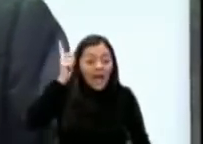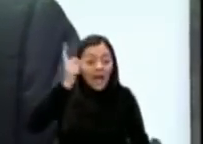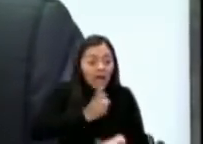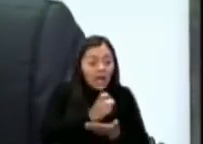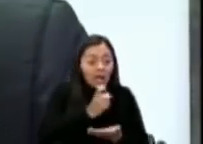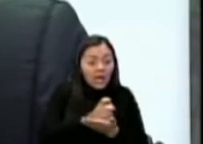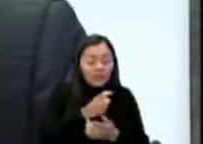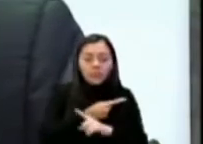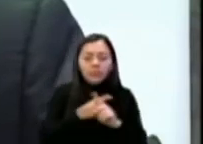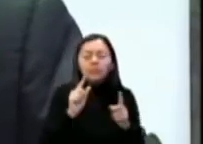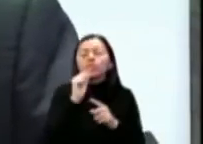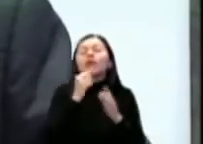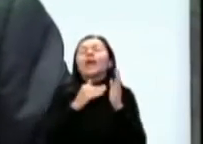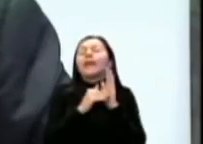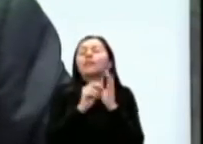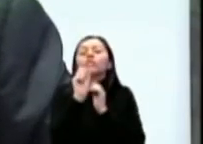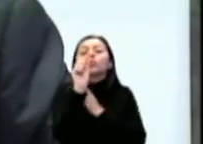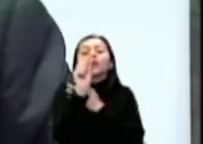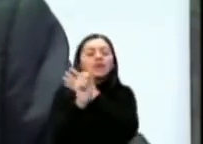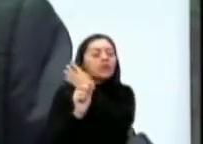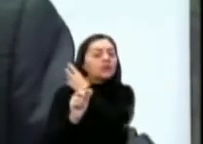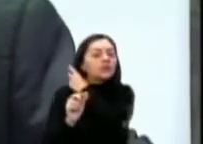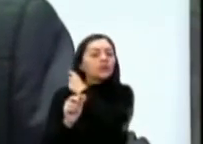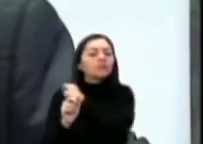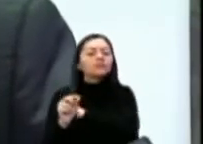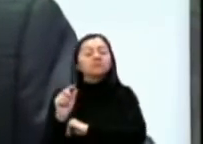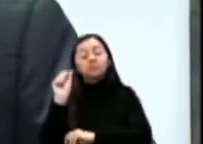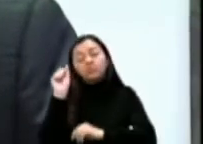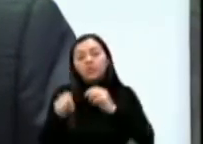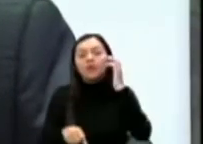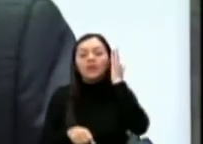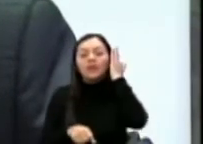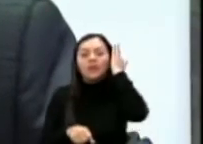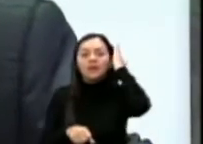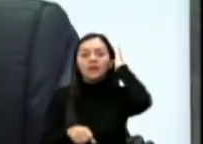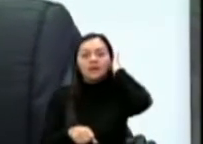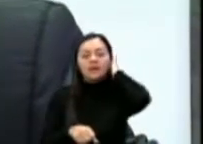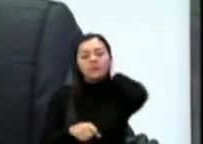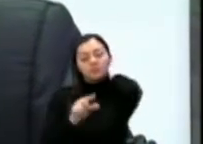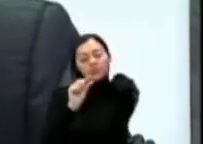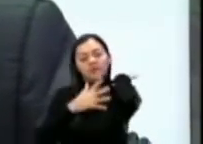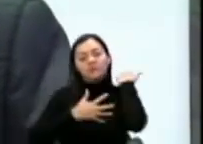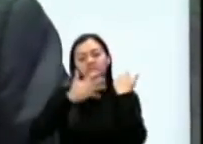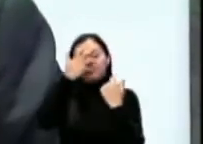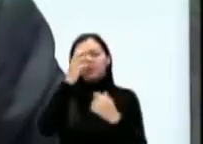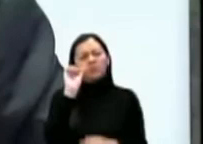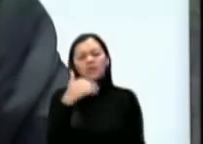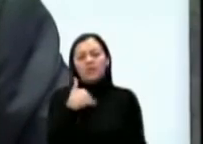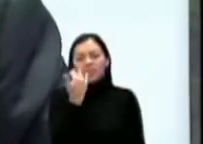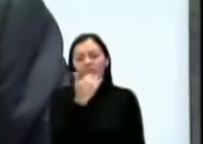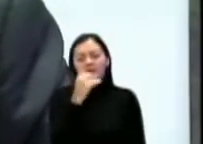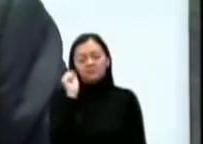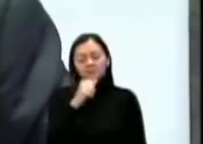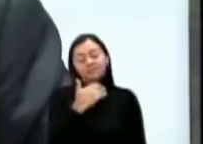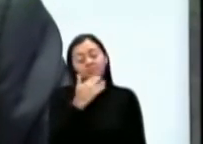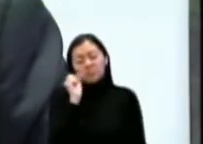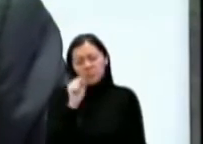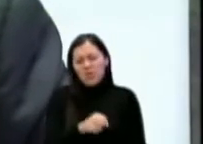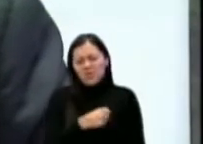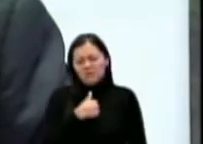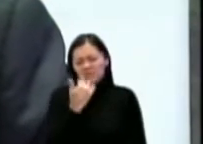pongo un ejemplo al final ya que puede generar ya ya no indignación sino hasta risa ya por parte de los oyentes